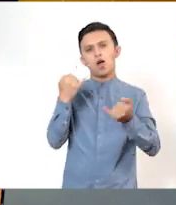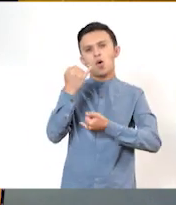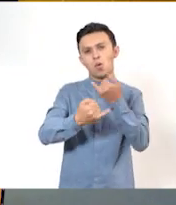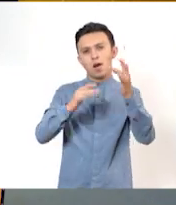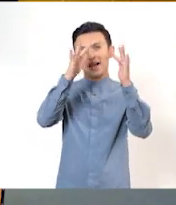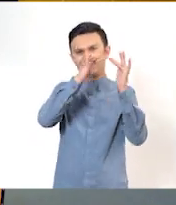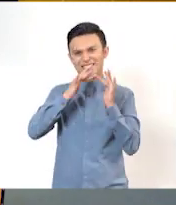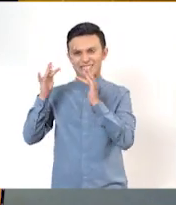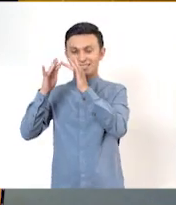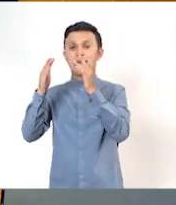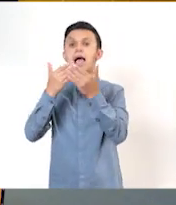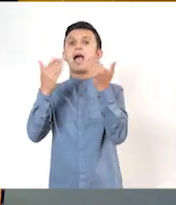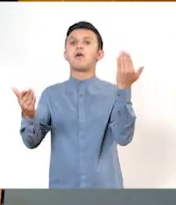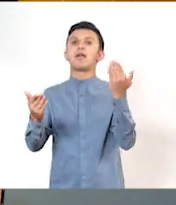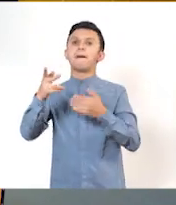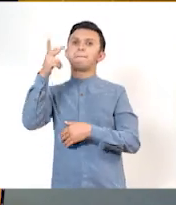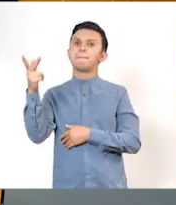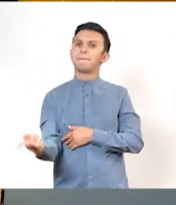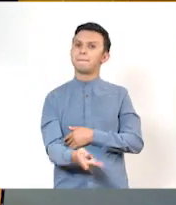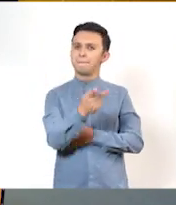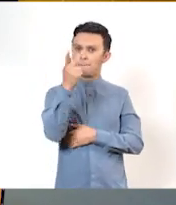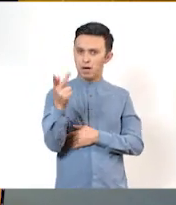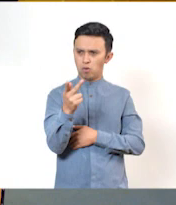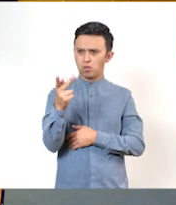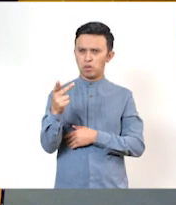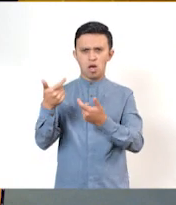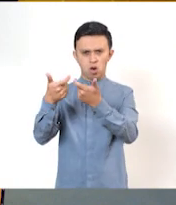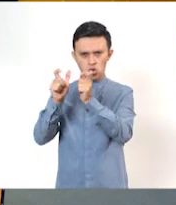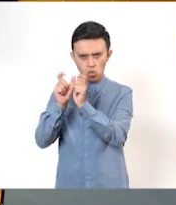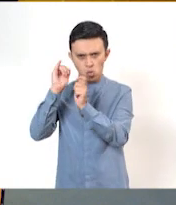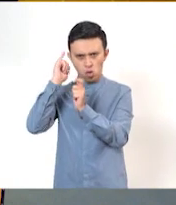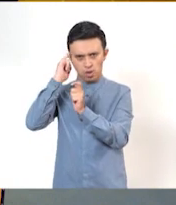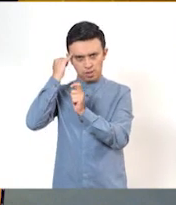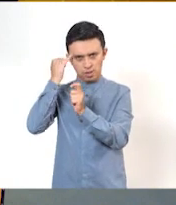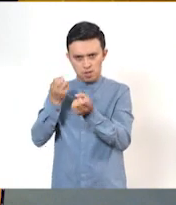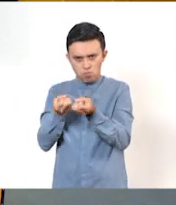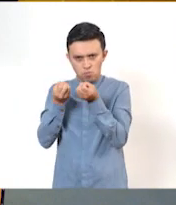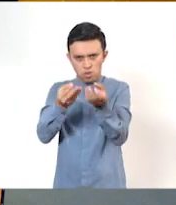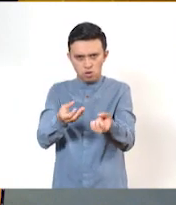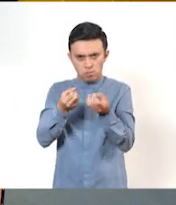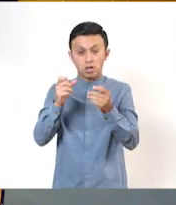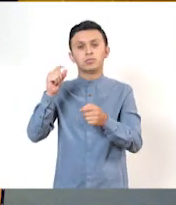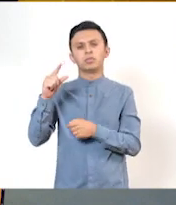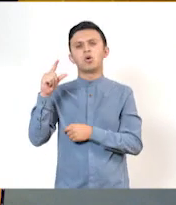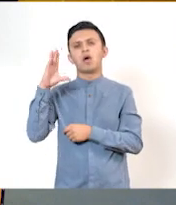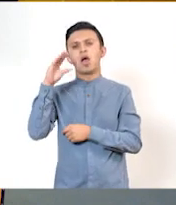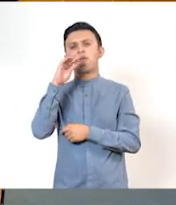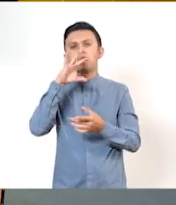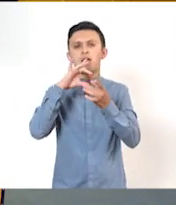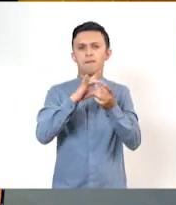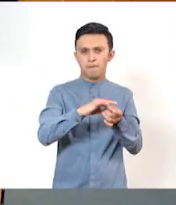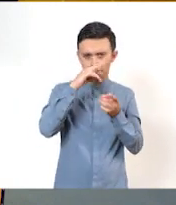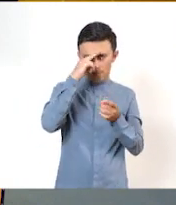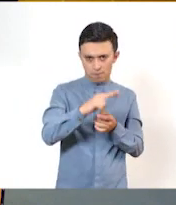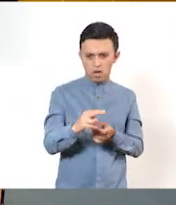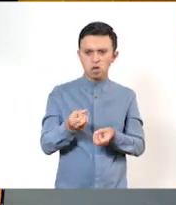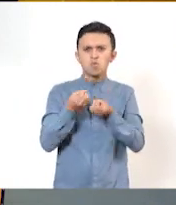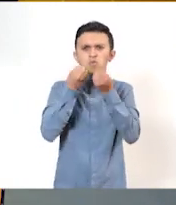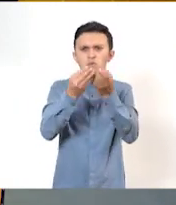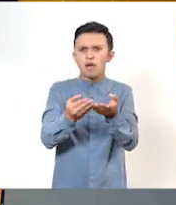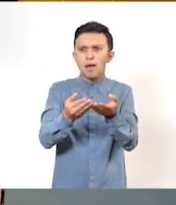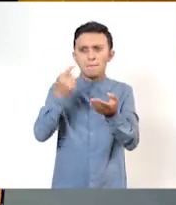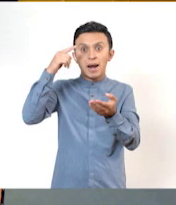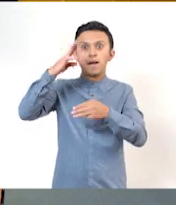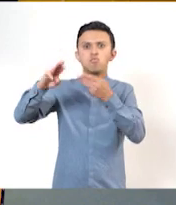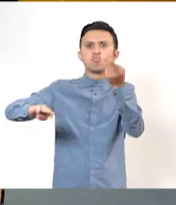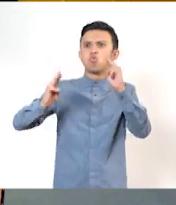telaraña. Pero ahora contestaremos a la pregunta ¿qué han aportado los pueblos originarios o indígenas y afromexicanos a México y al mundo? ¿Ustedes